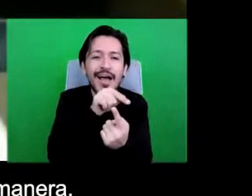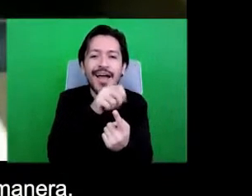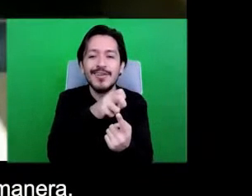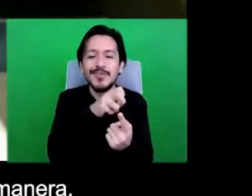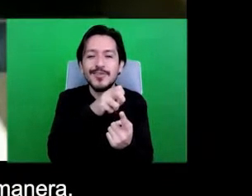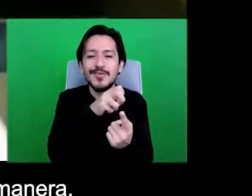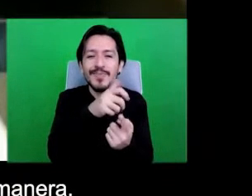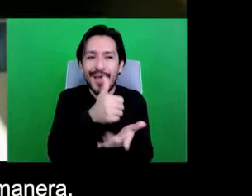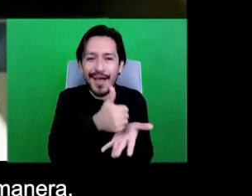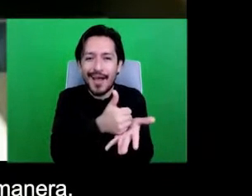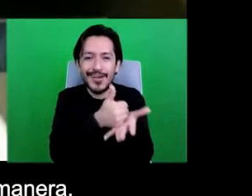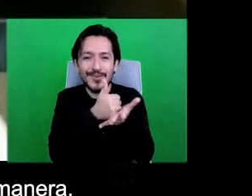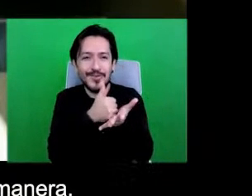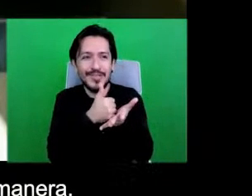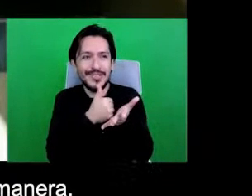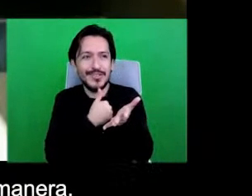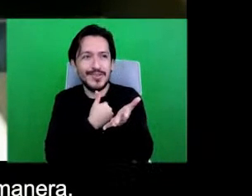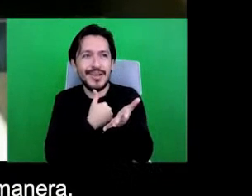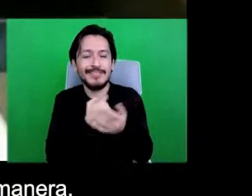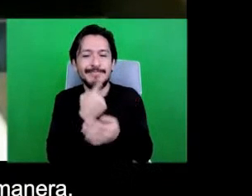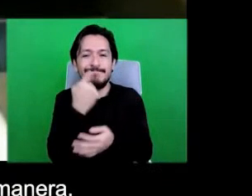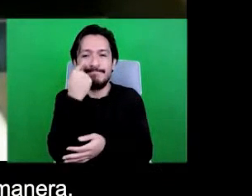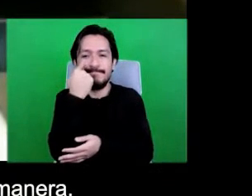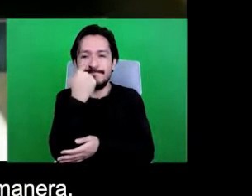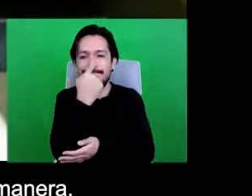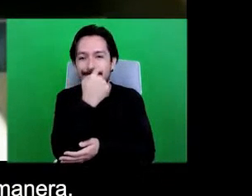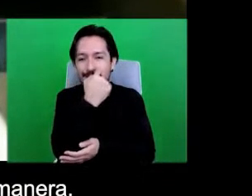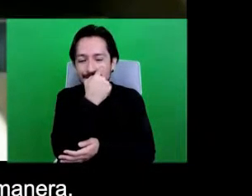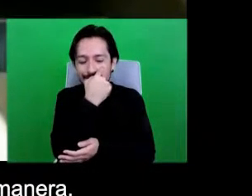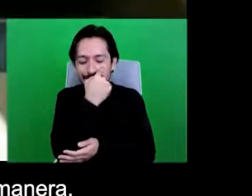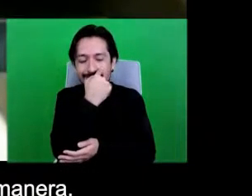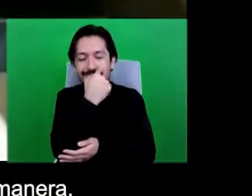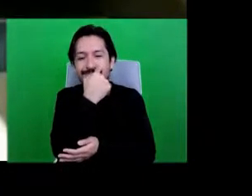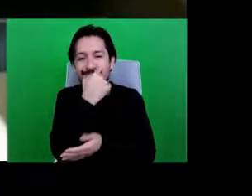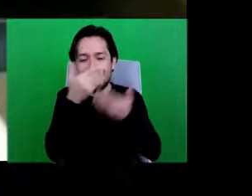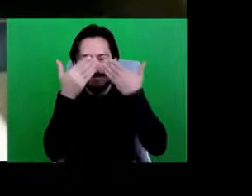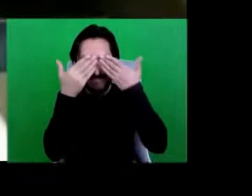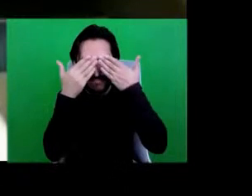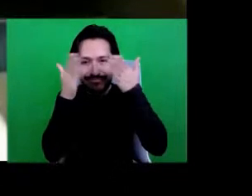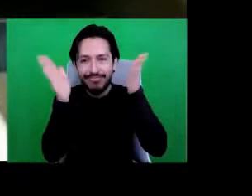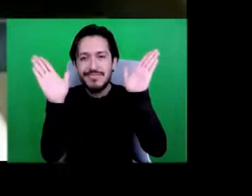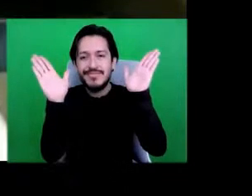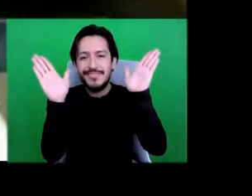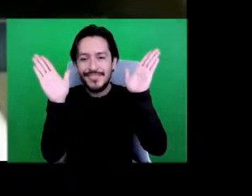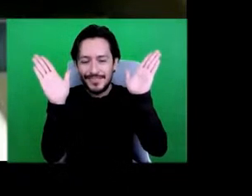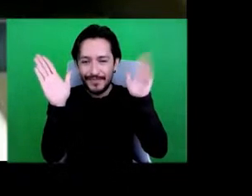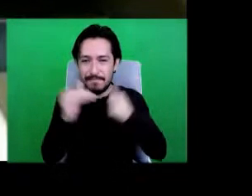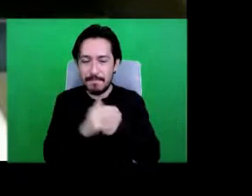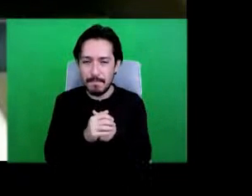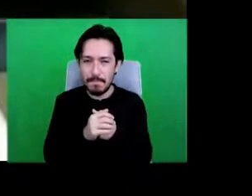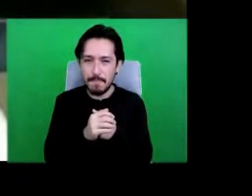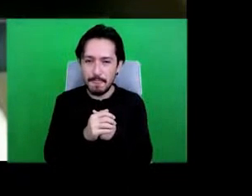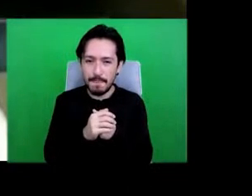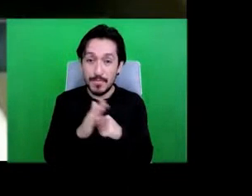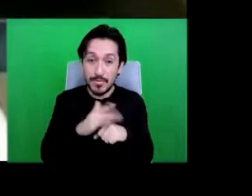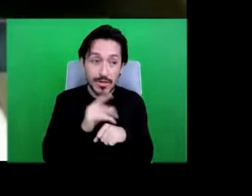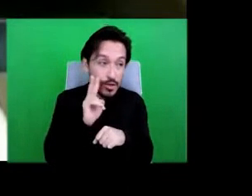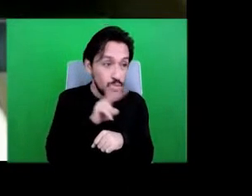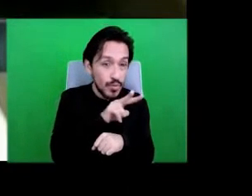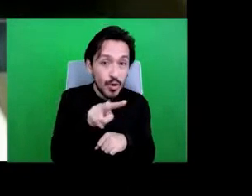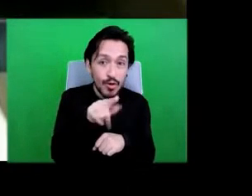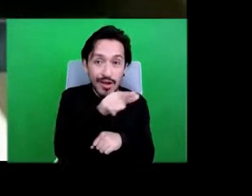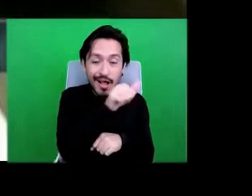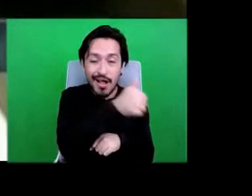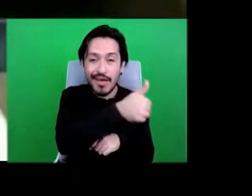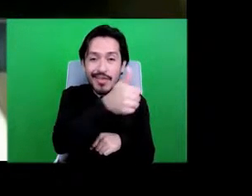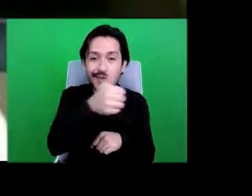otra manera las propuestas y las acciones que llevan a cabo cada uno de ustedes.